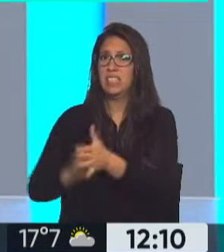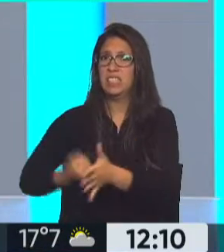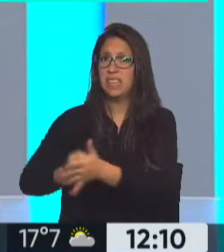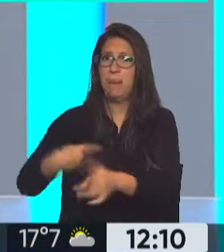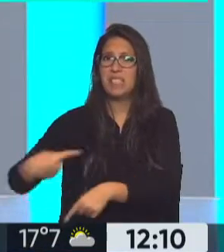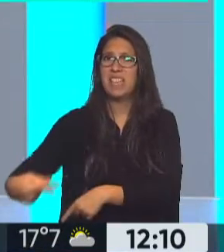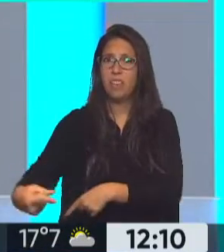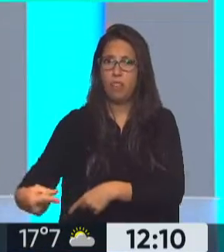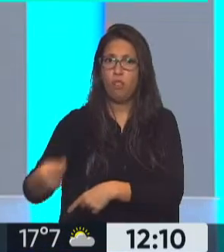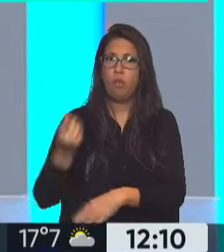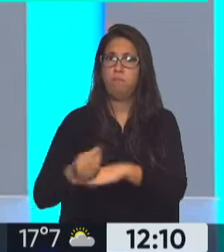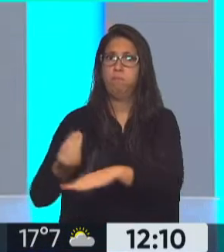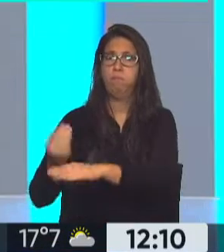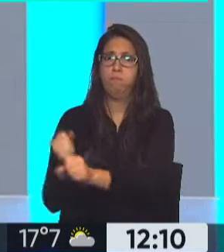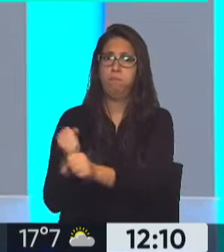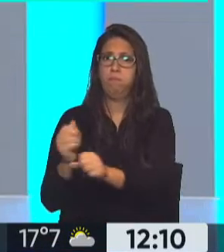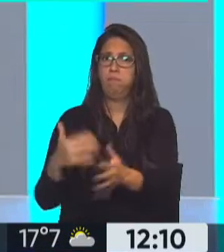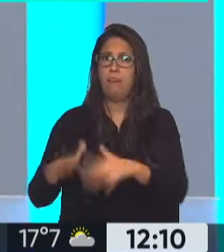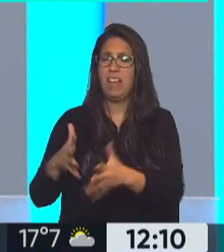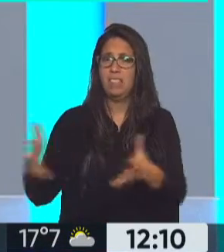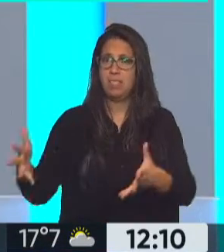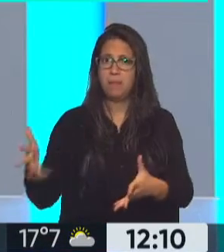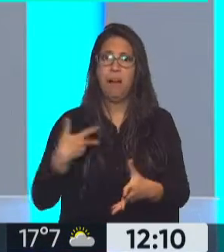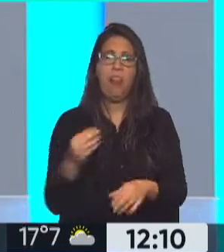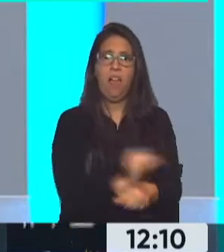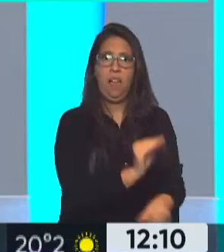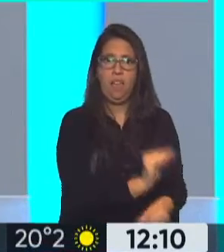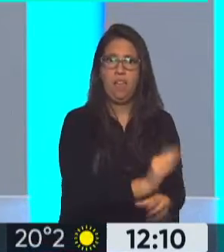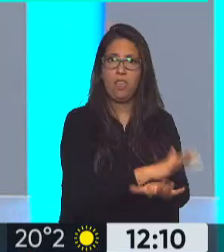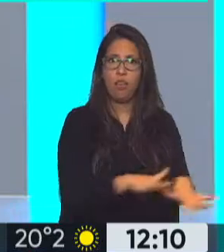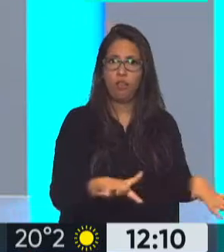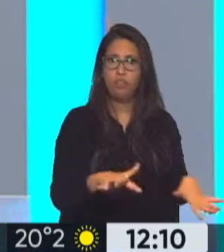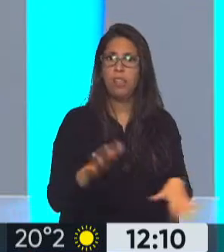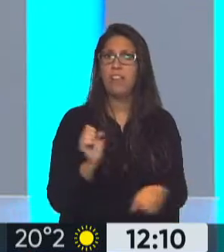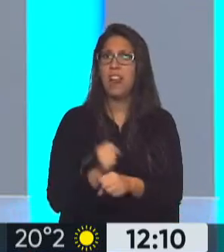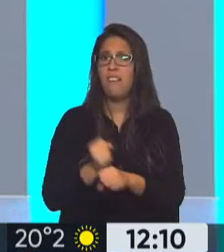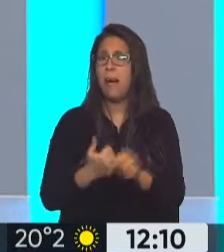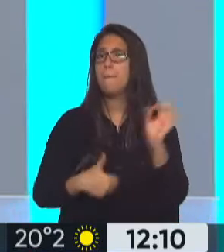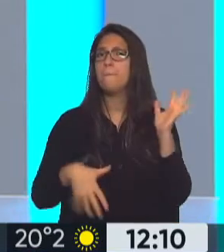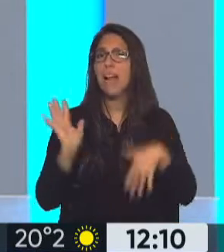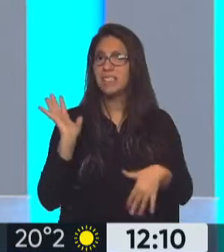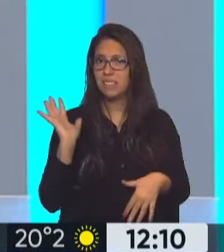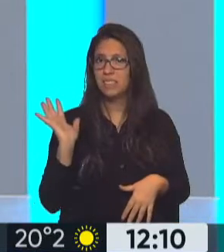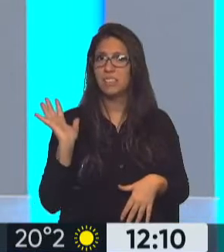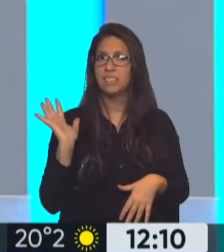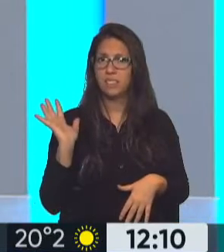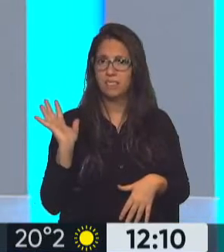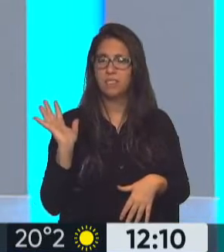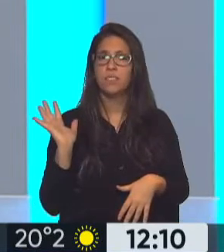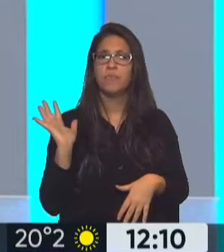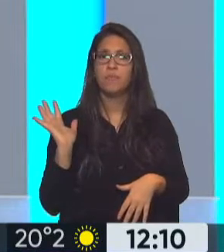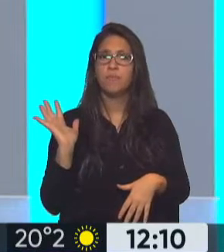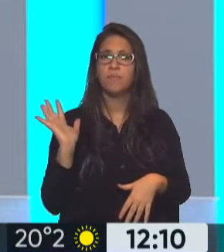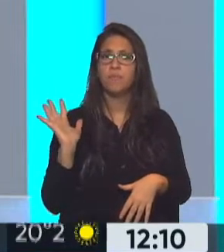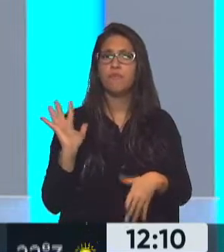mujeres, tienen una tasa de empleo por encima del 75% y trabajan a menudo, mucho más a menudo además que el resto de las mujeres,